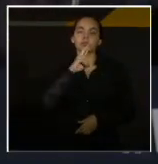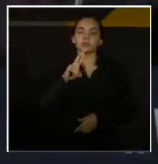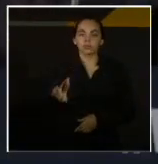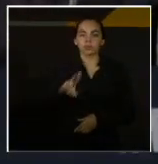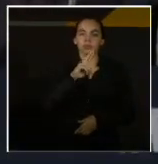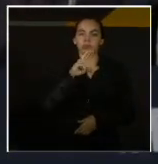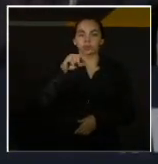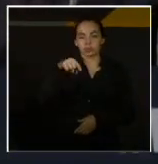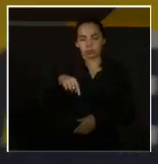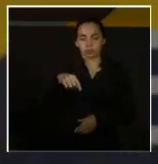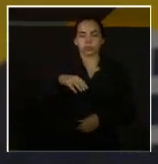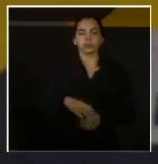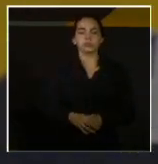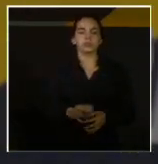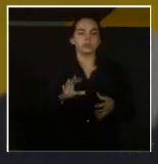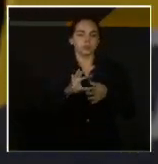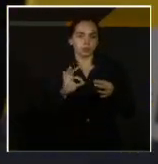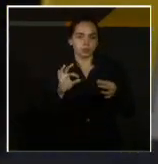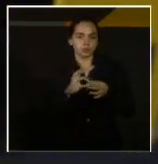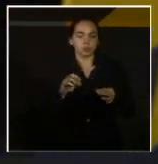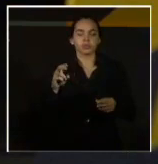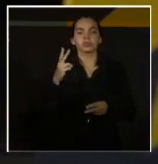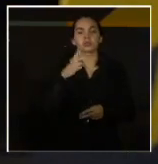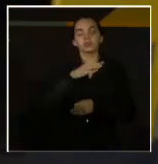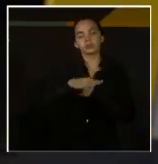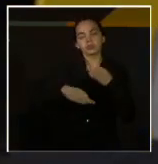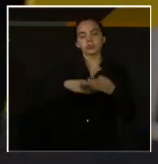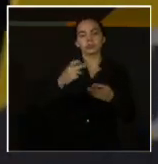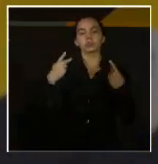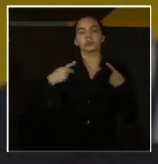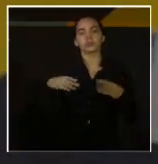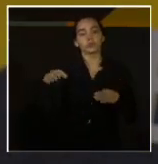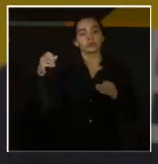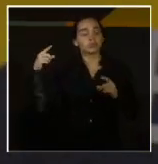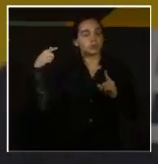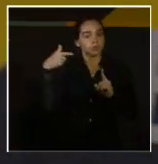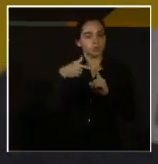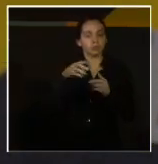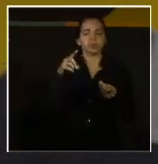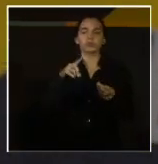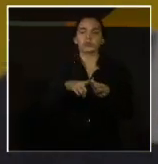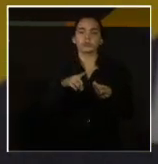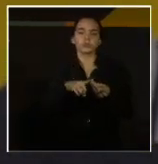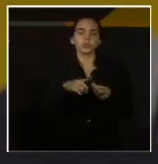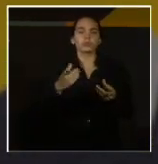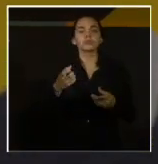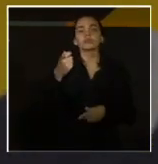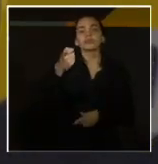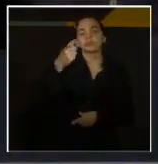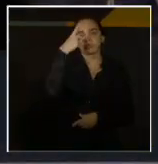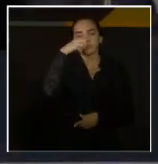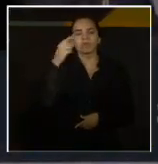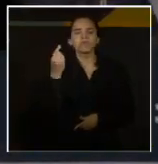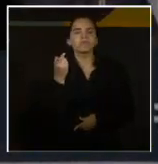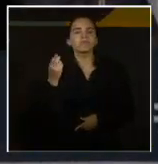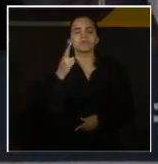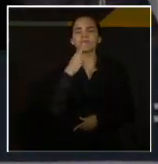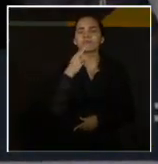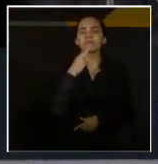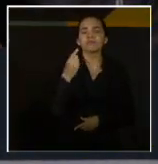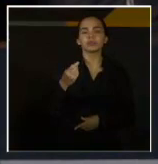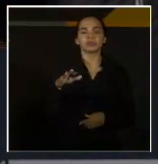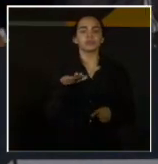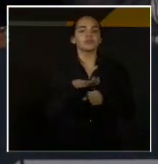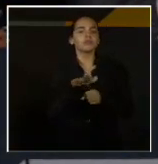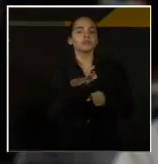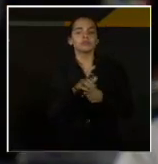misma. Es decir, los ciudadanos tienen que estar desde el inicio. ¿Dónde está el dinero? ¿Para qué va a servir? ¿Cuál